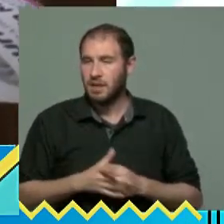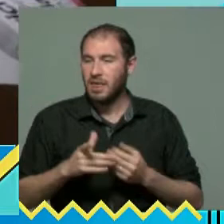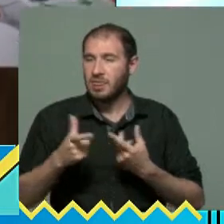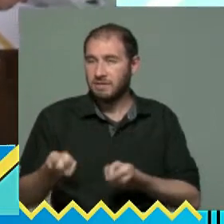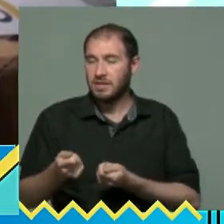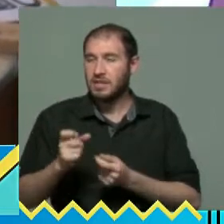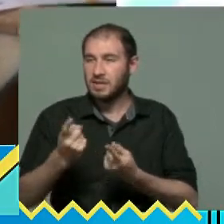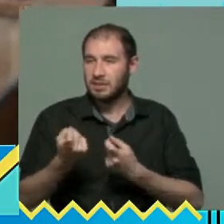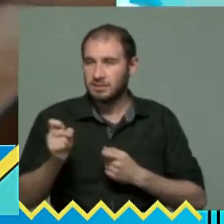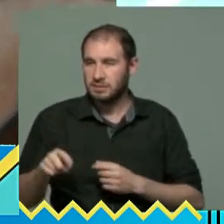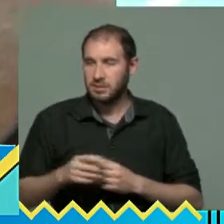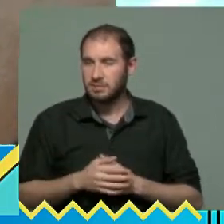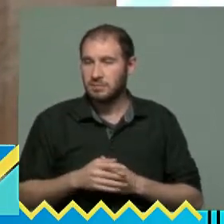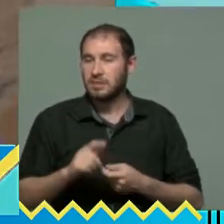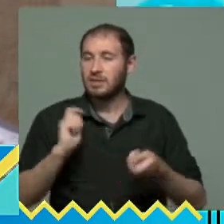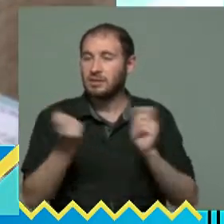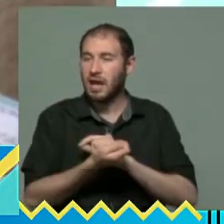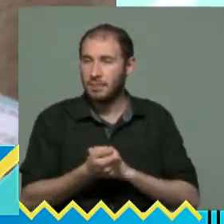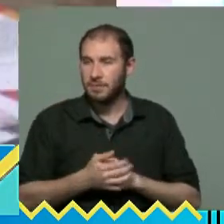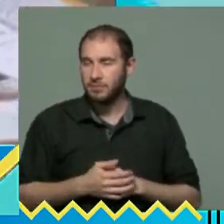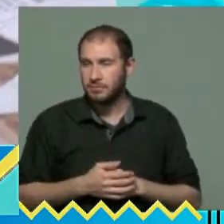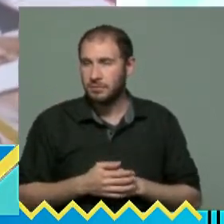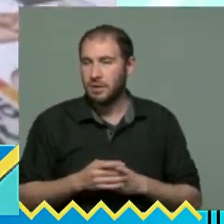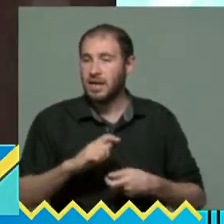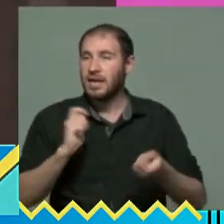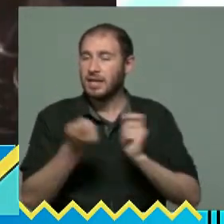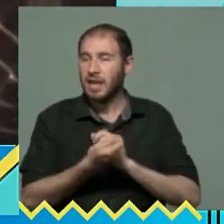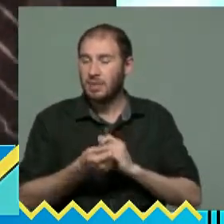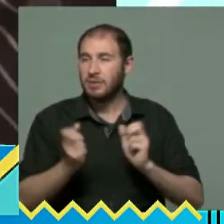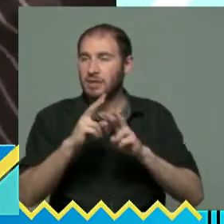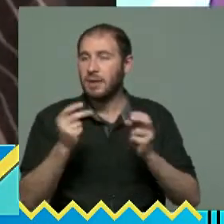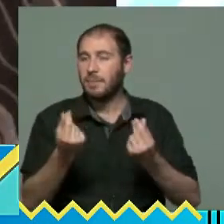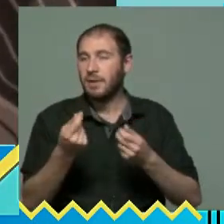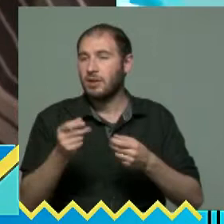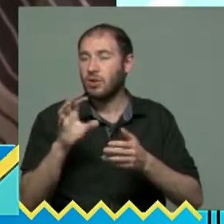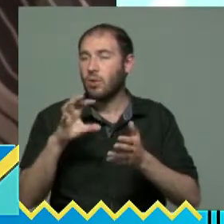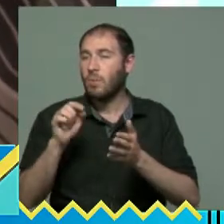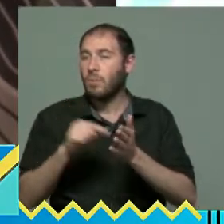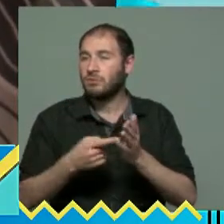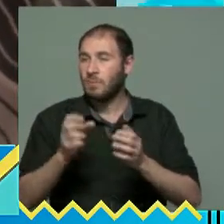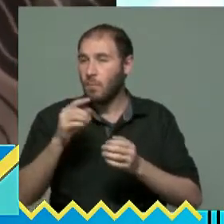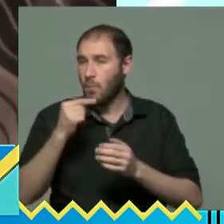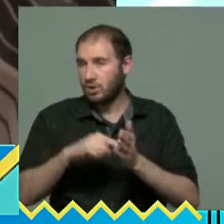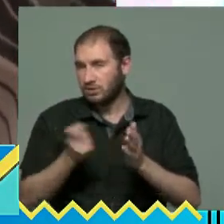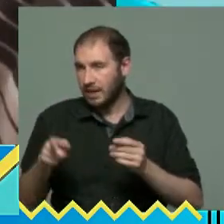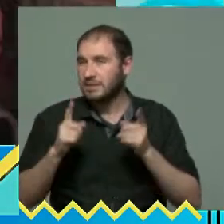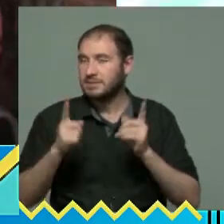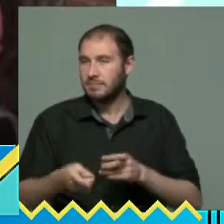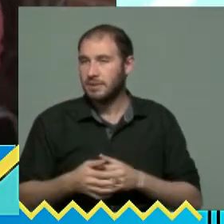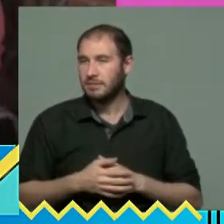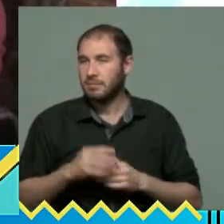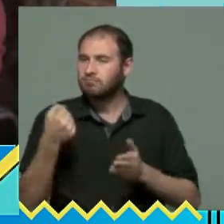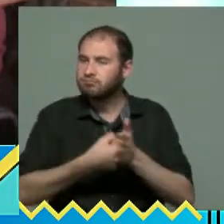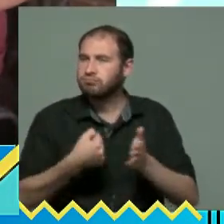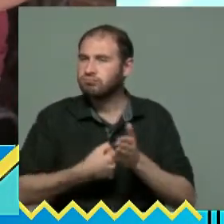defendiendo la necesidad de reformar, de modificar lo que tiene que ver con el fondo conurbano bonaerense, y por otro lado también que se ha puesto a